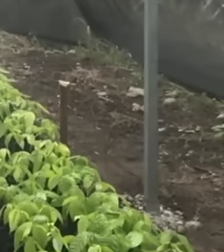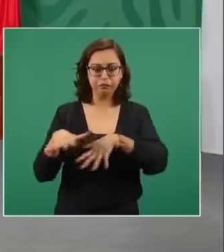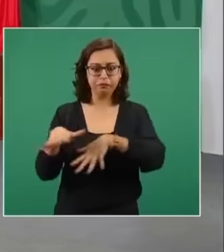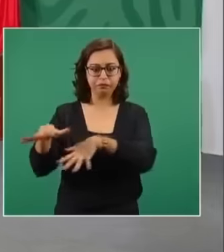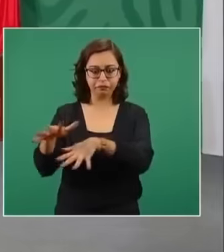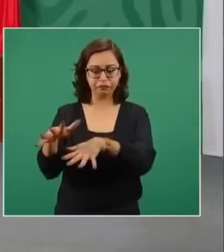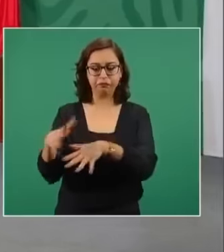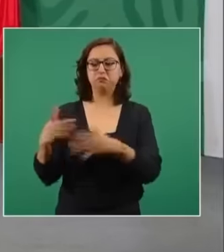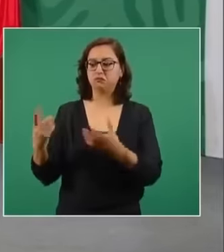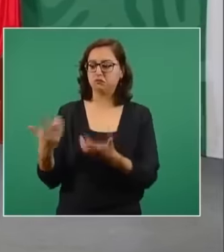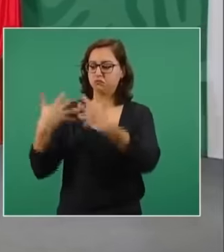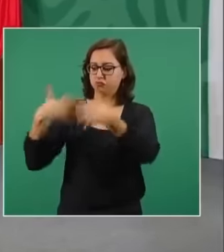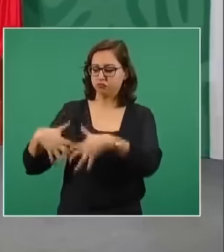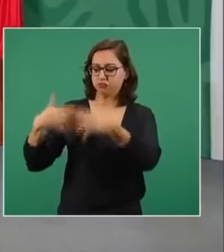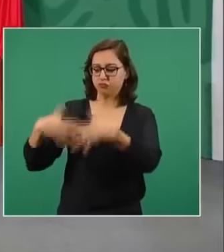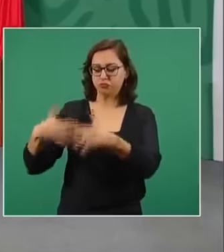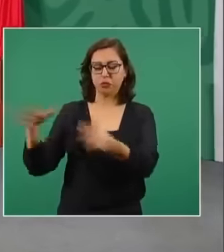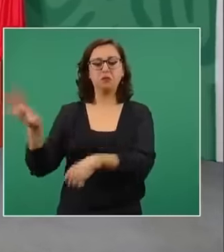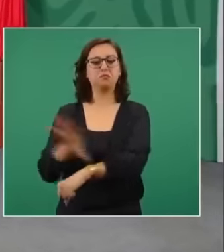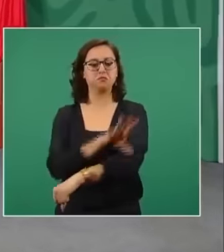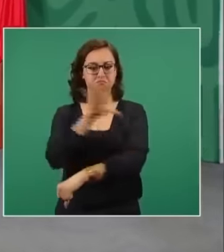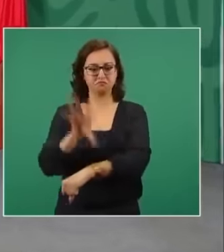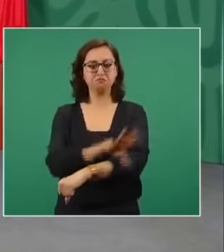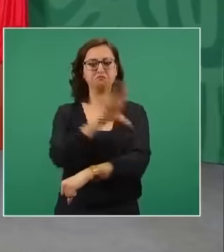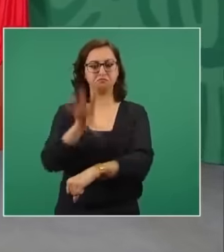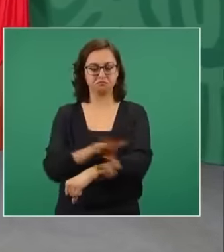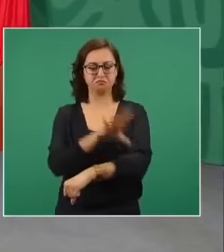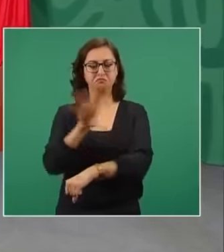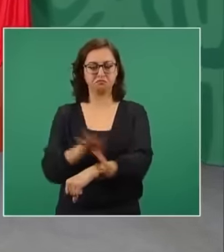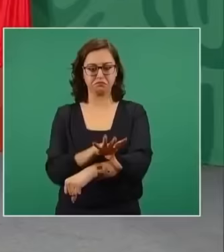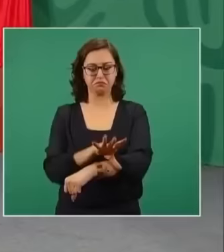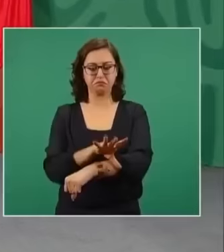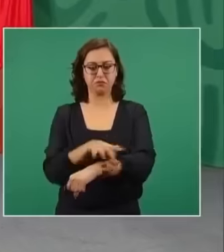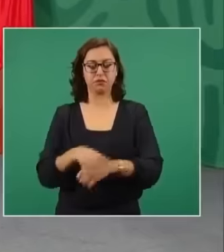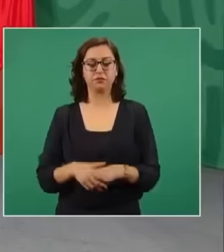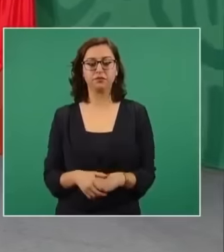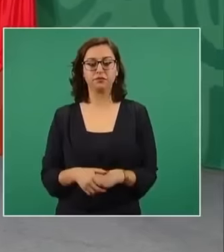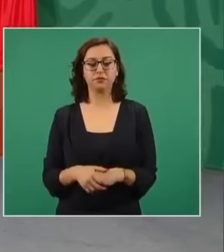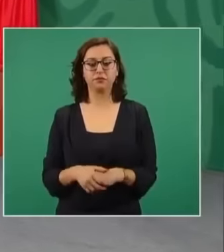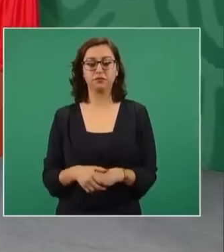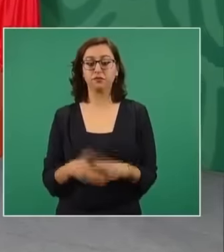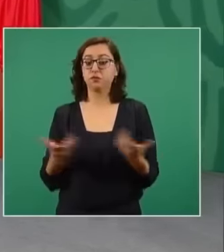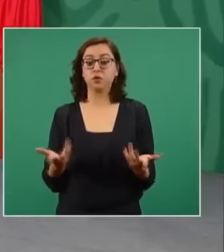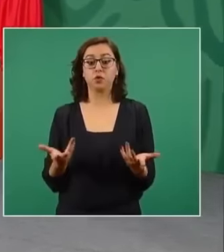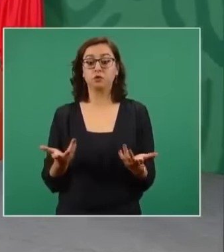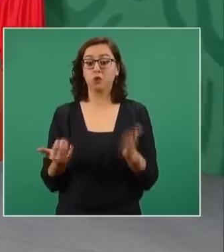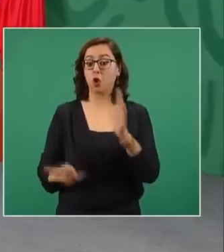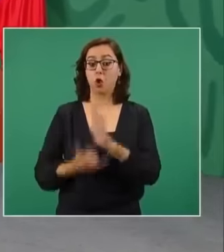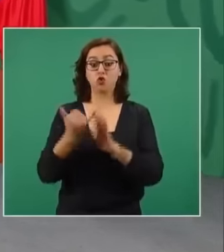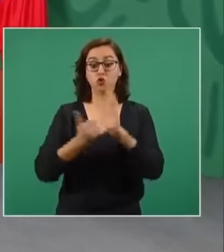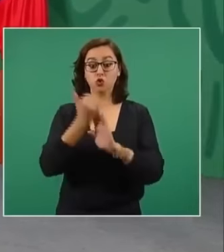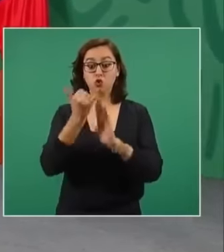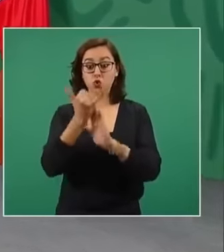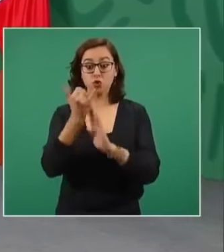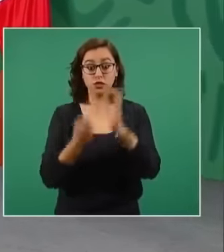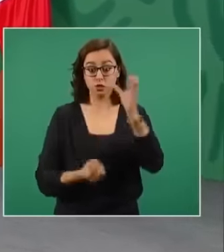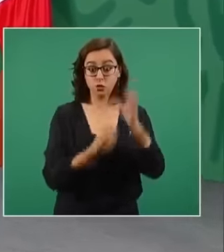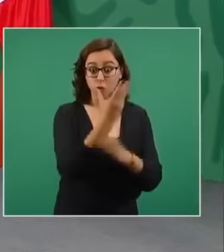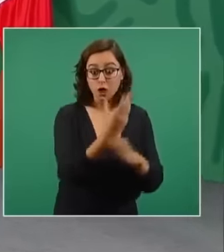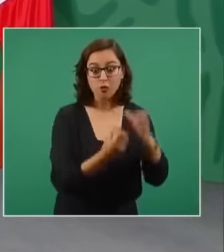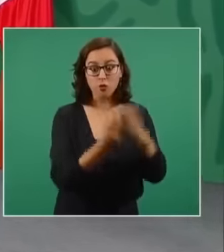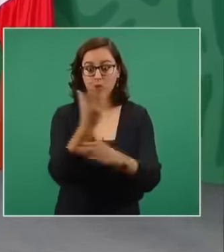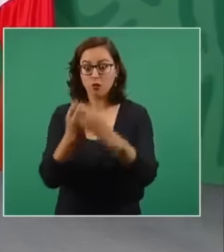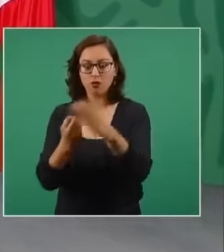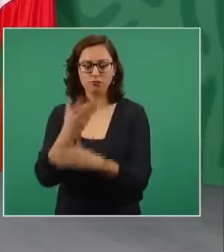En una reunión de la cumbre de líderes mundiales sobre el clima, el presidente de México propuso una excelente estrategia